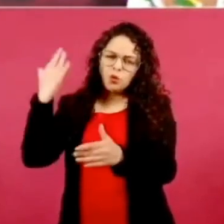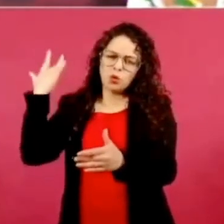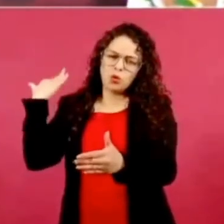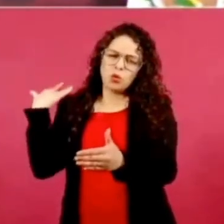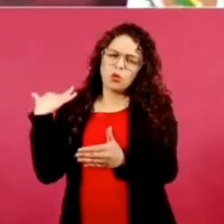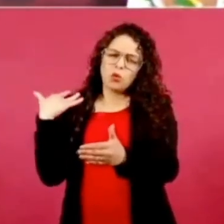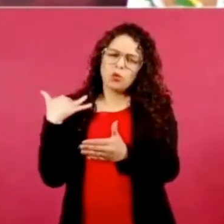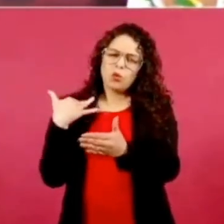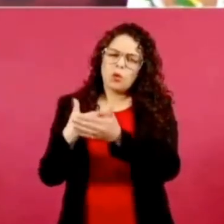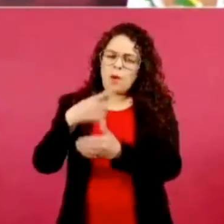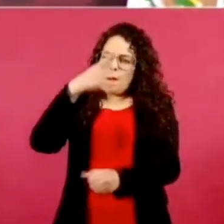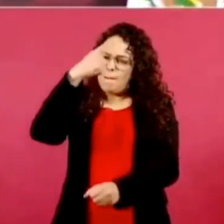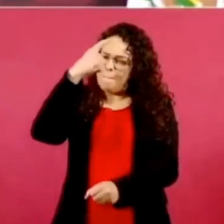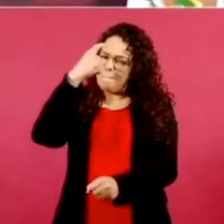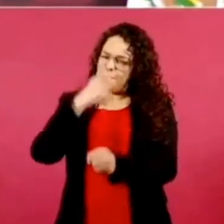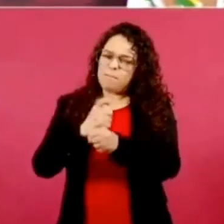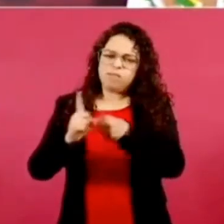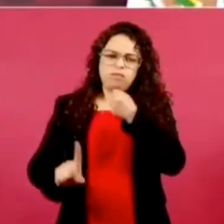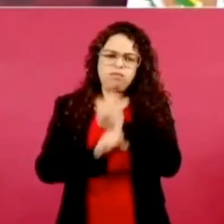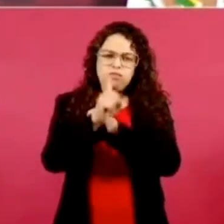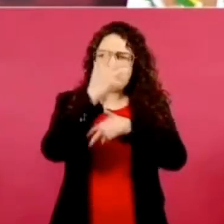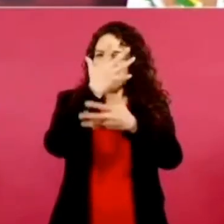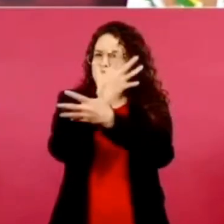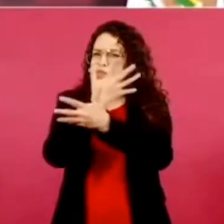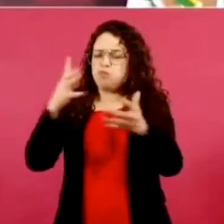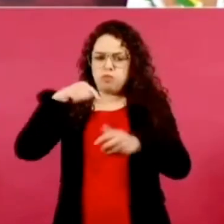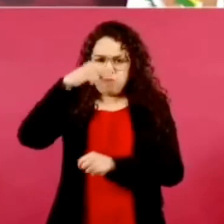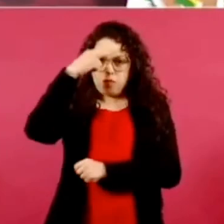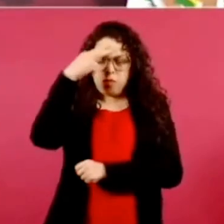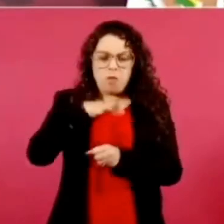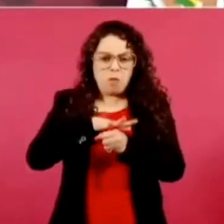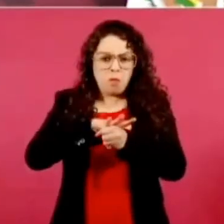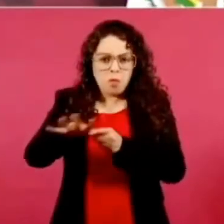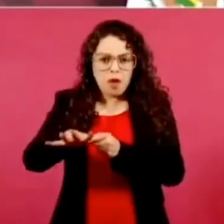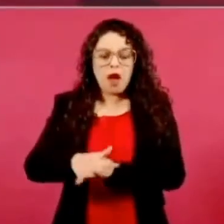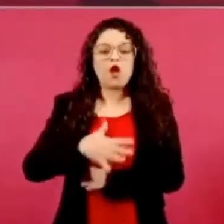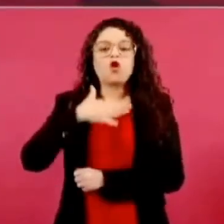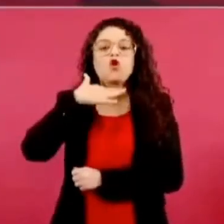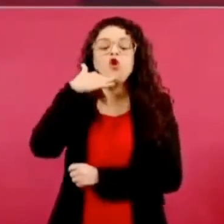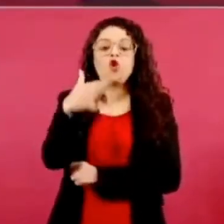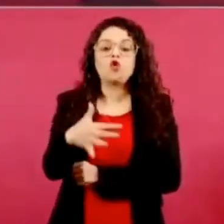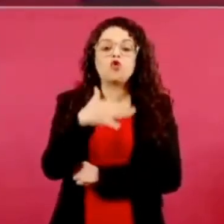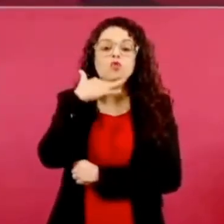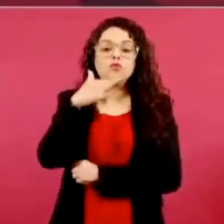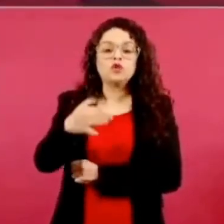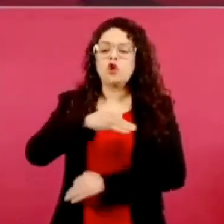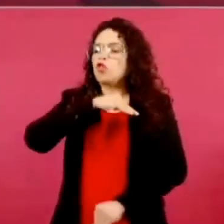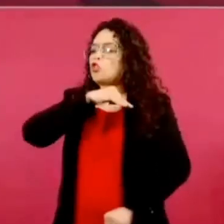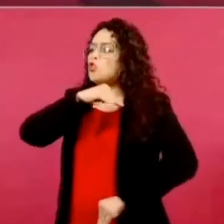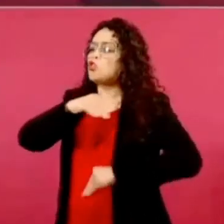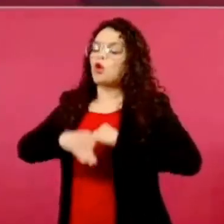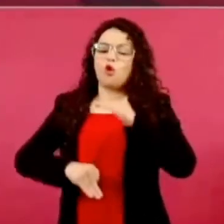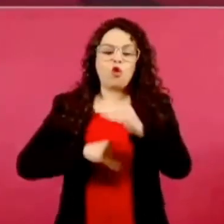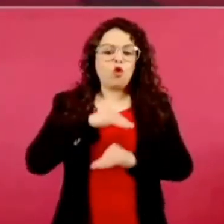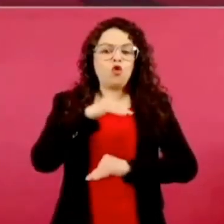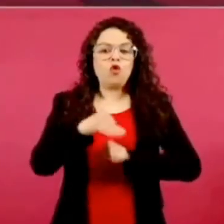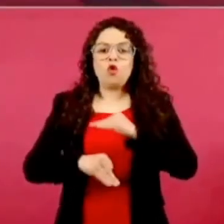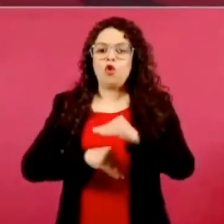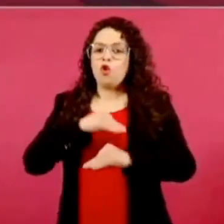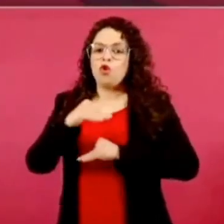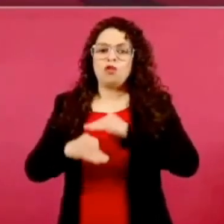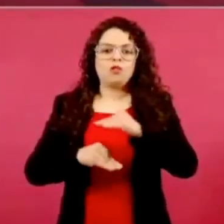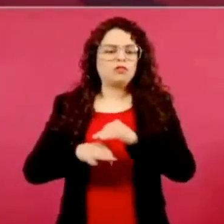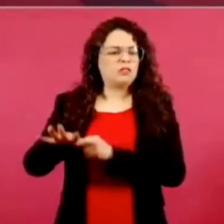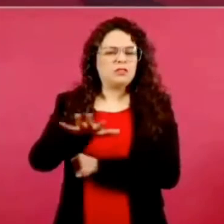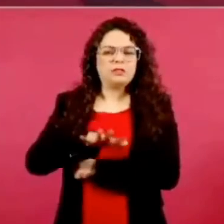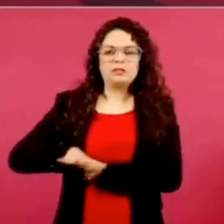El principal problema de México era la corrupción. Imperaba la corrupción. Todos, de una u otra forma,